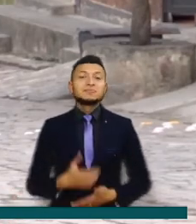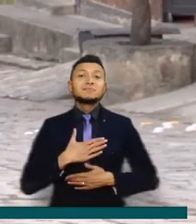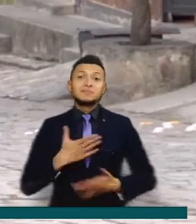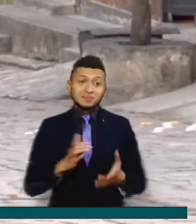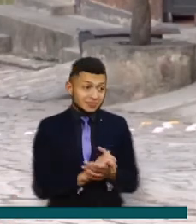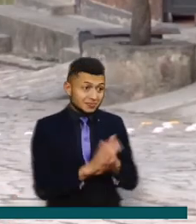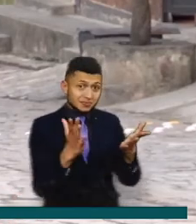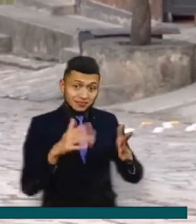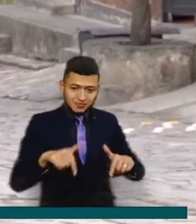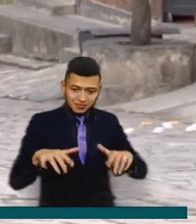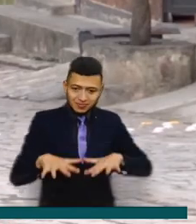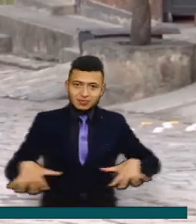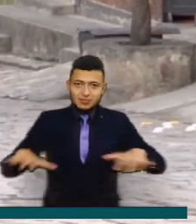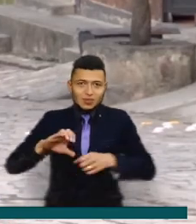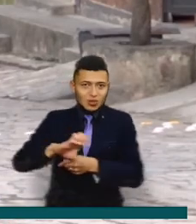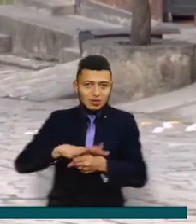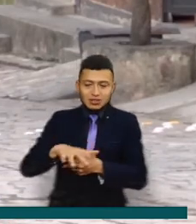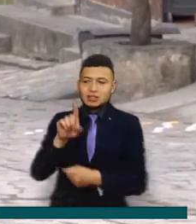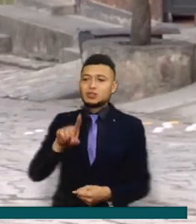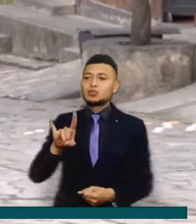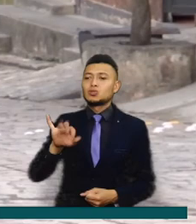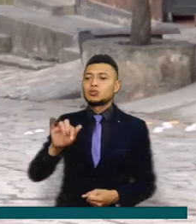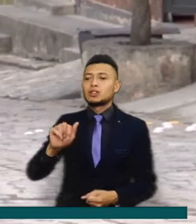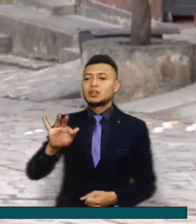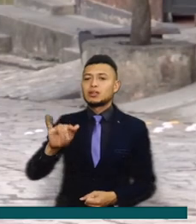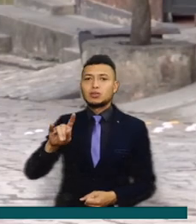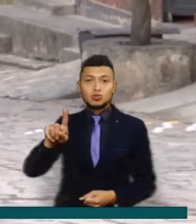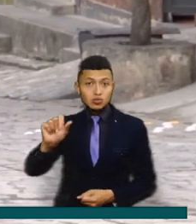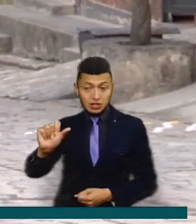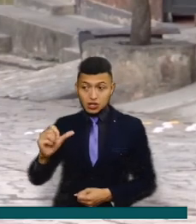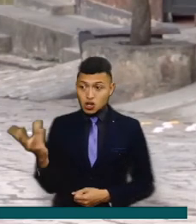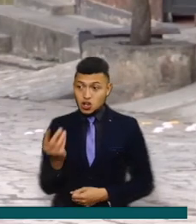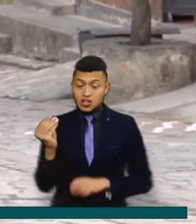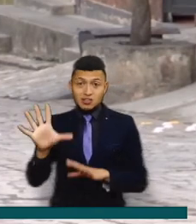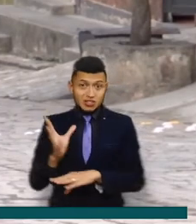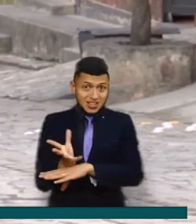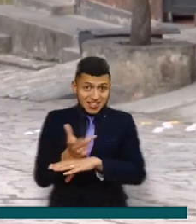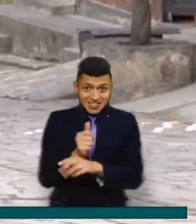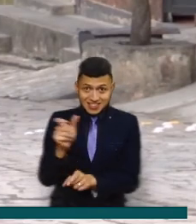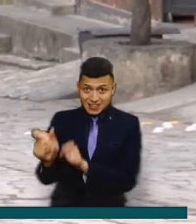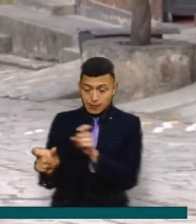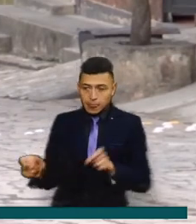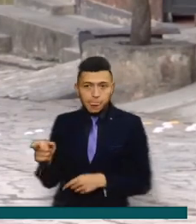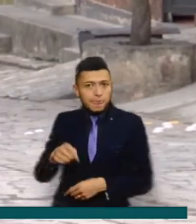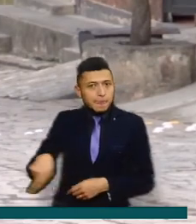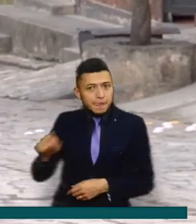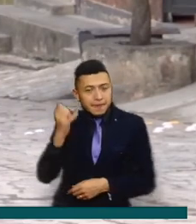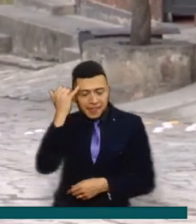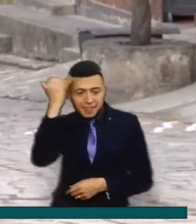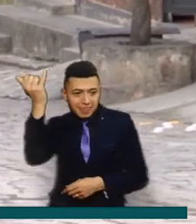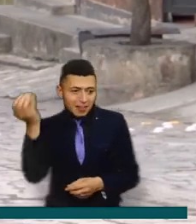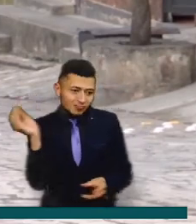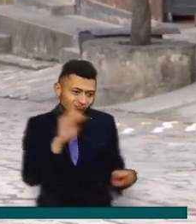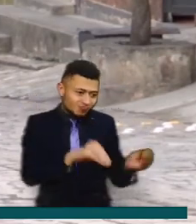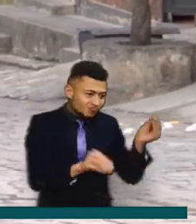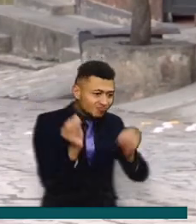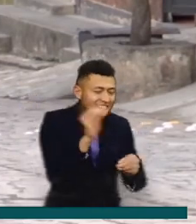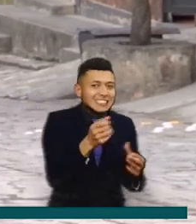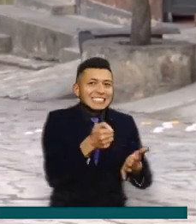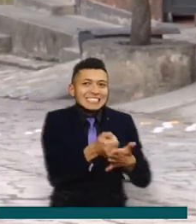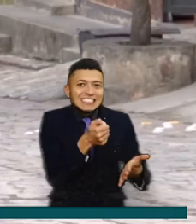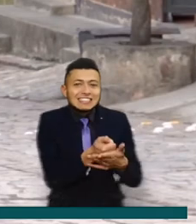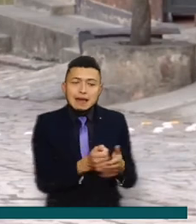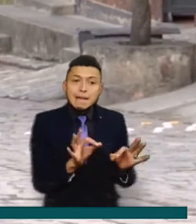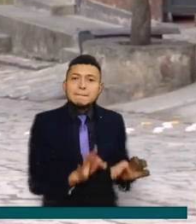saludarlos desde Sutatausa en Cundinamarca, donde un colectivo de artesanos a través de sus creaciones intentan preservar